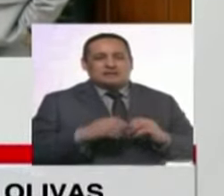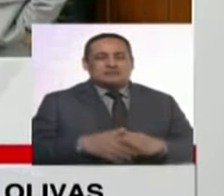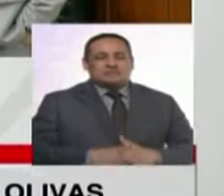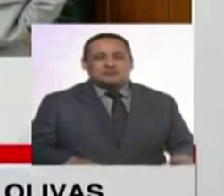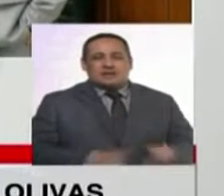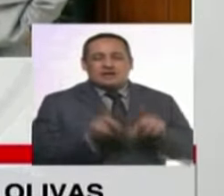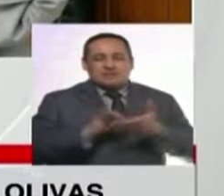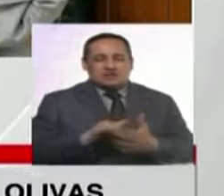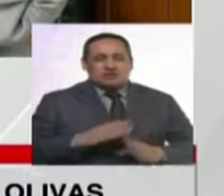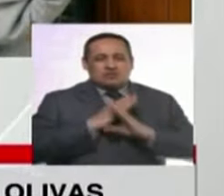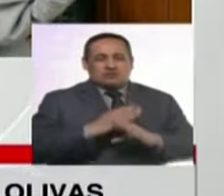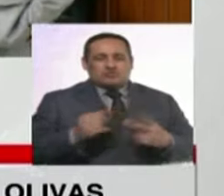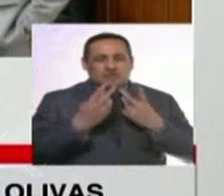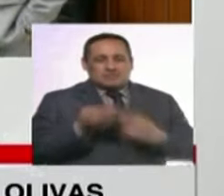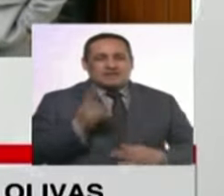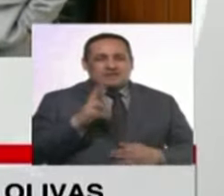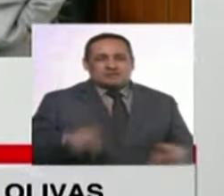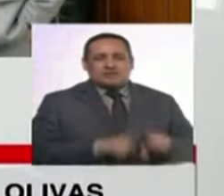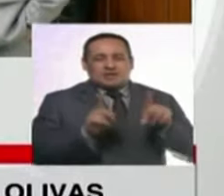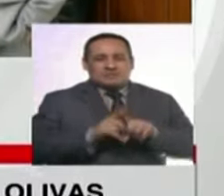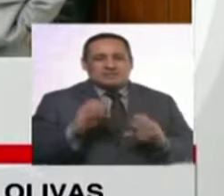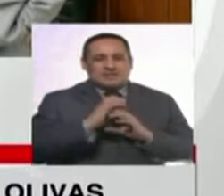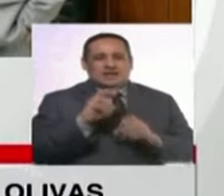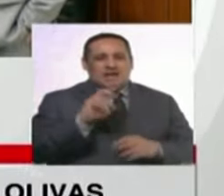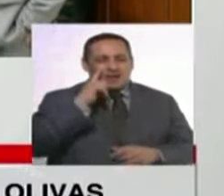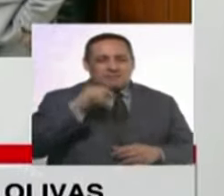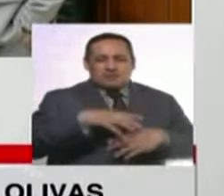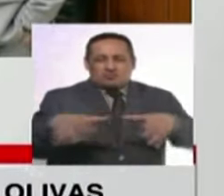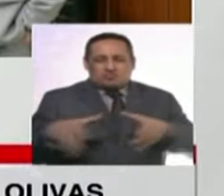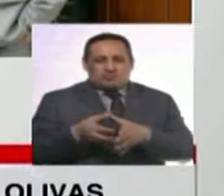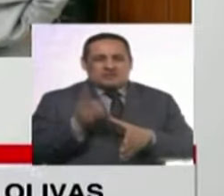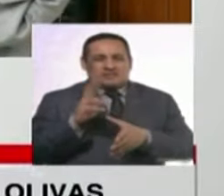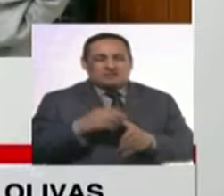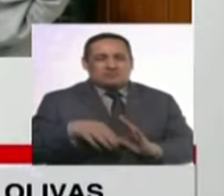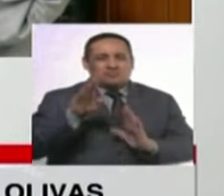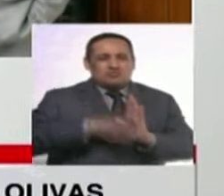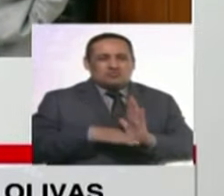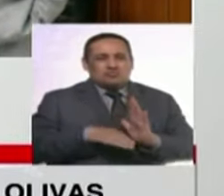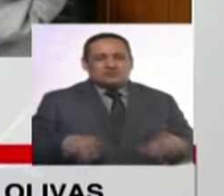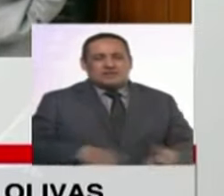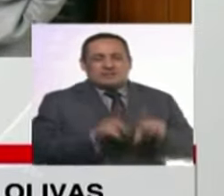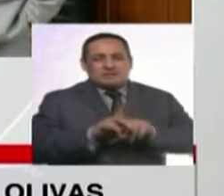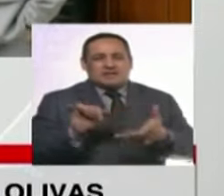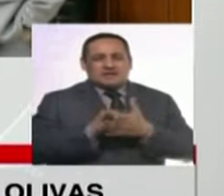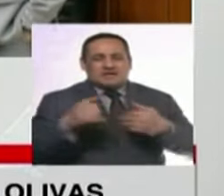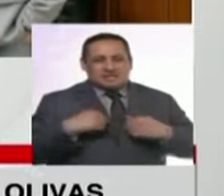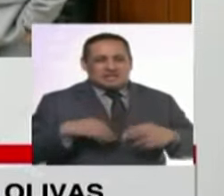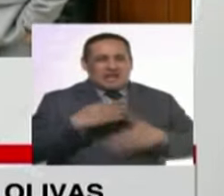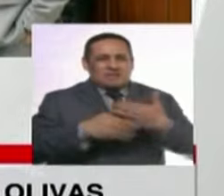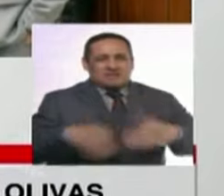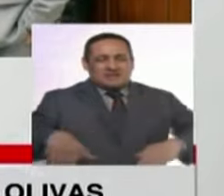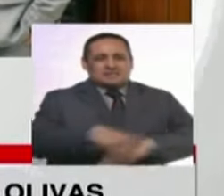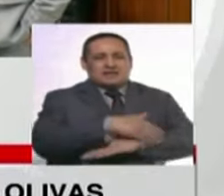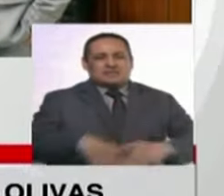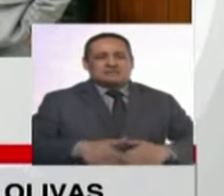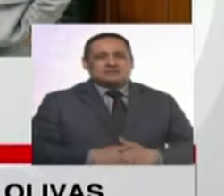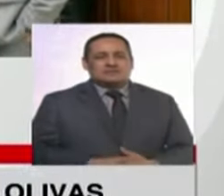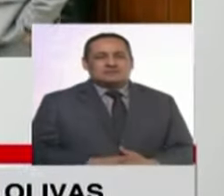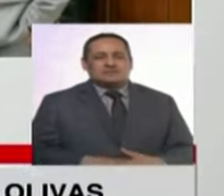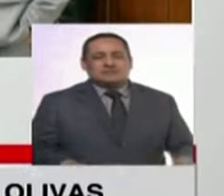contra la delincuencia de gavilla contra la delincuencia que pulula en las calles